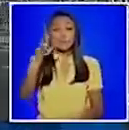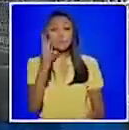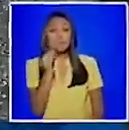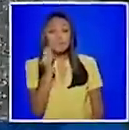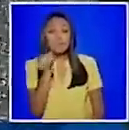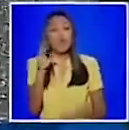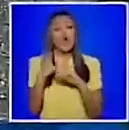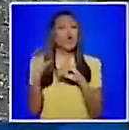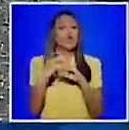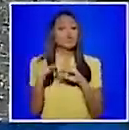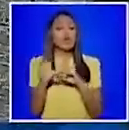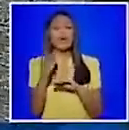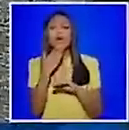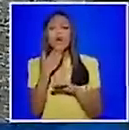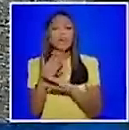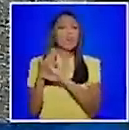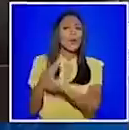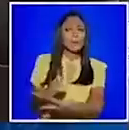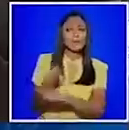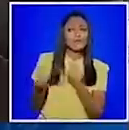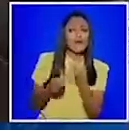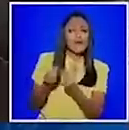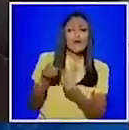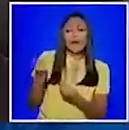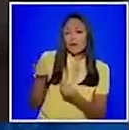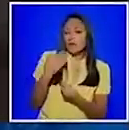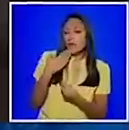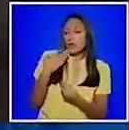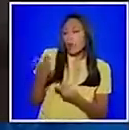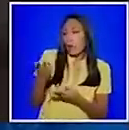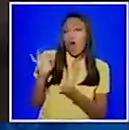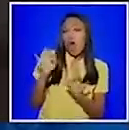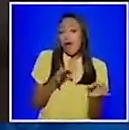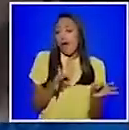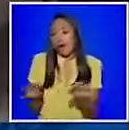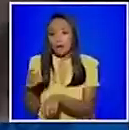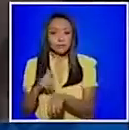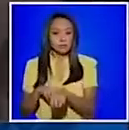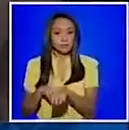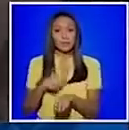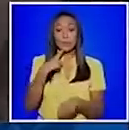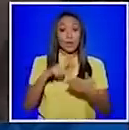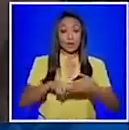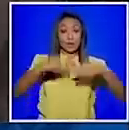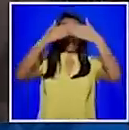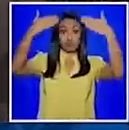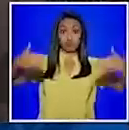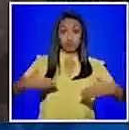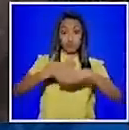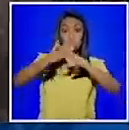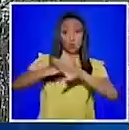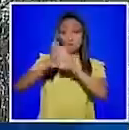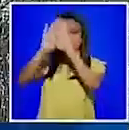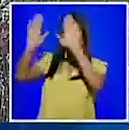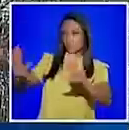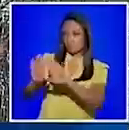pueden evitar el cometimiento de este tipo de delitos o al menos demorar el hecho. Las láminas de seguridad en los vidrios son una opción.